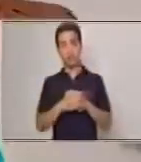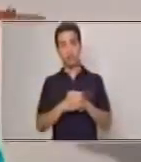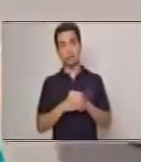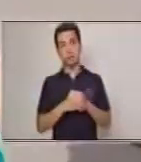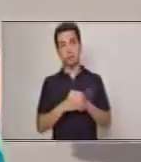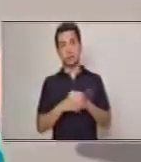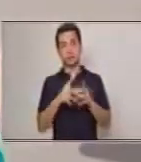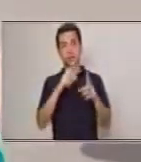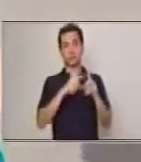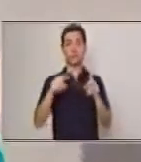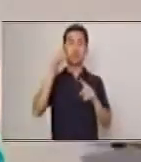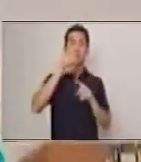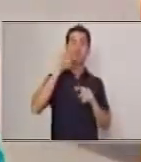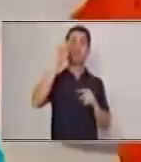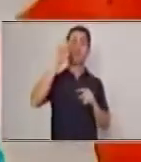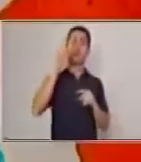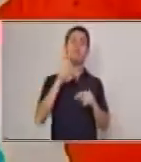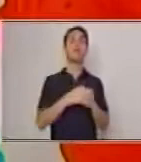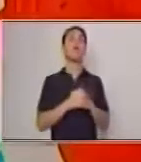10x elevado al cuadrado,